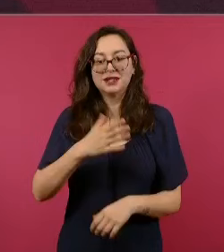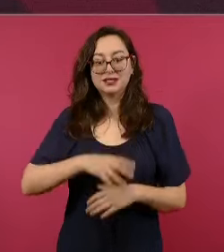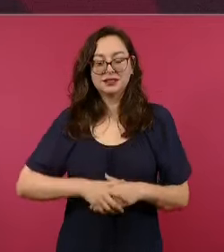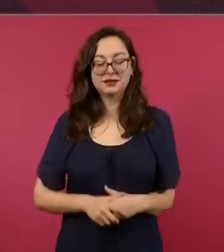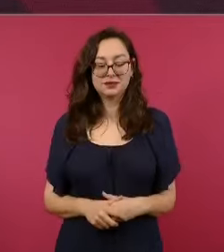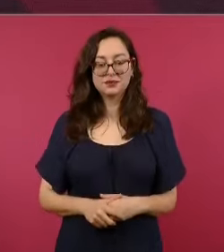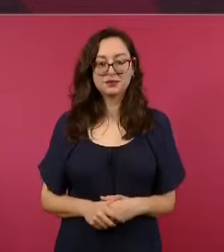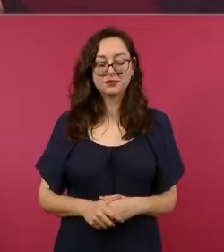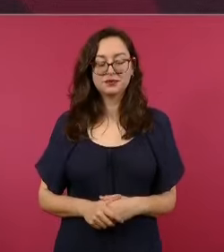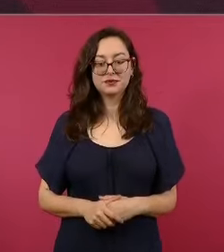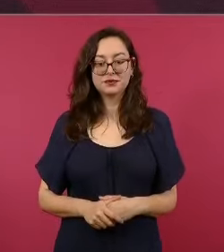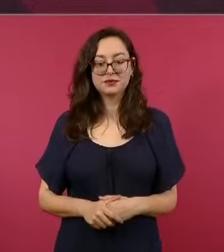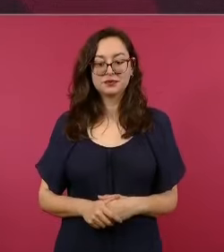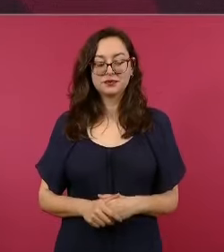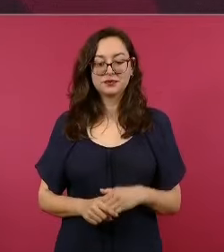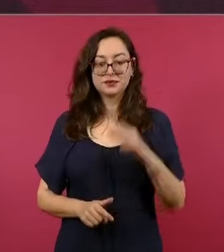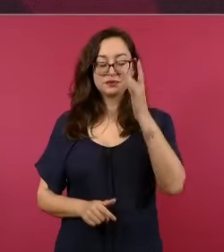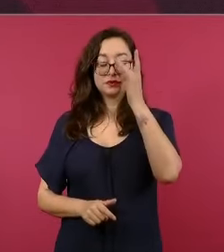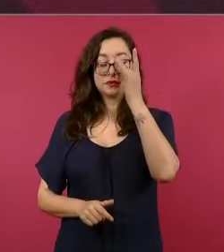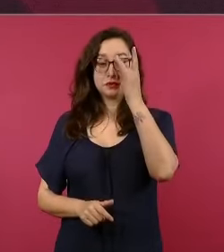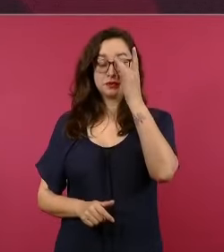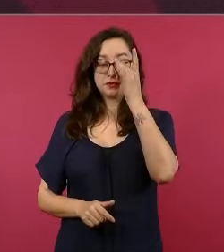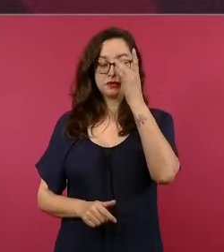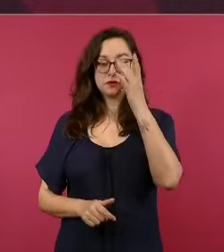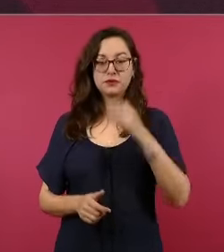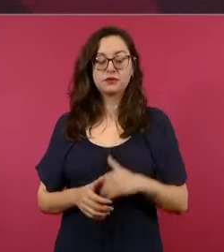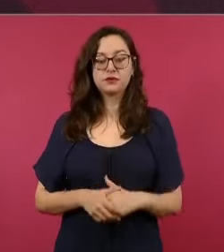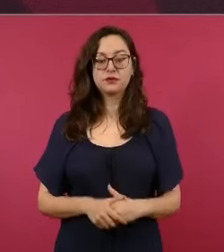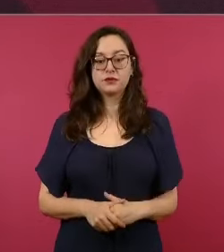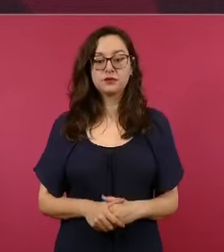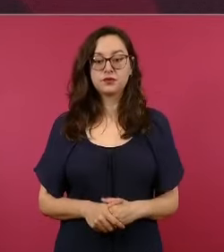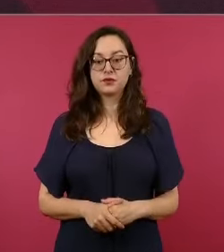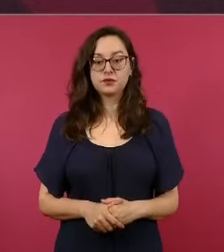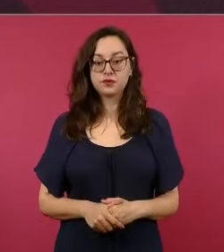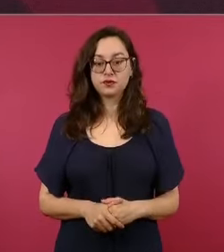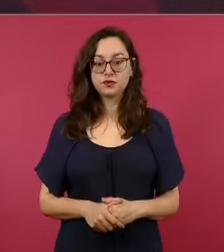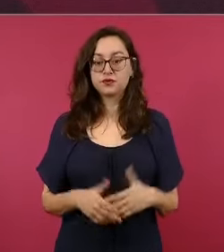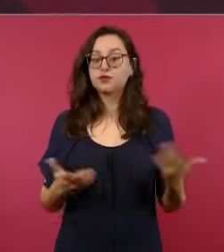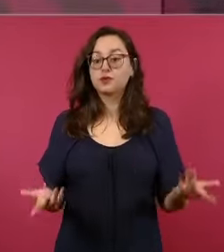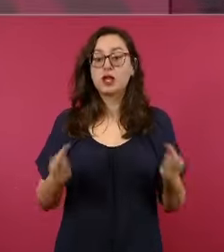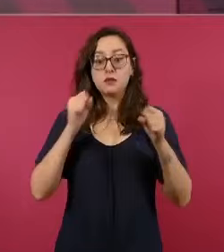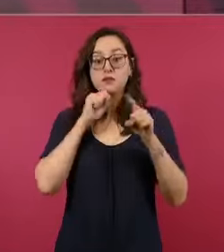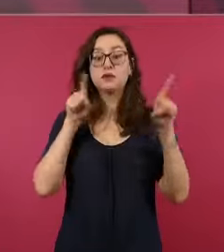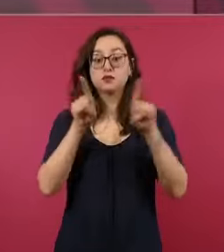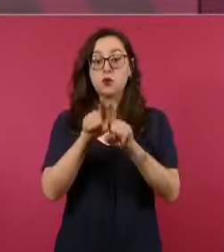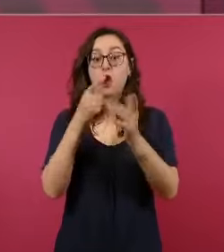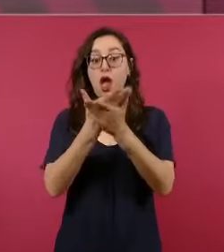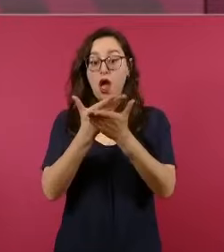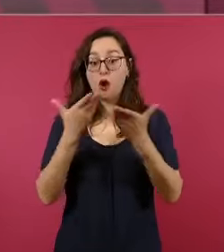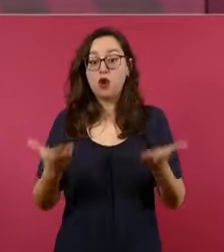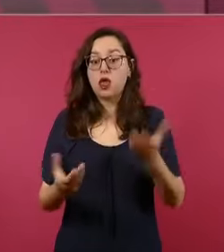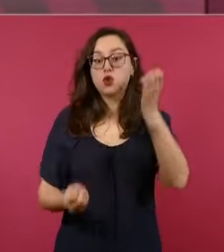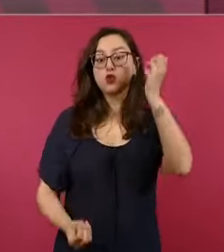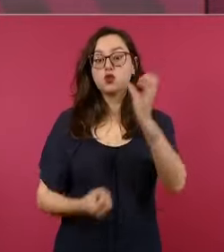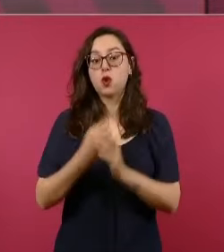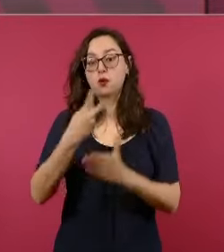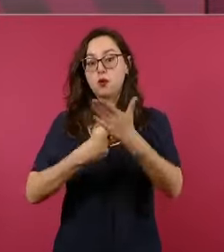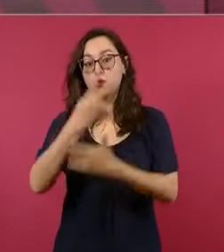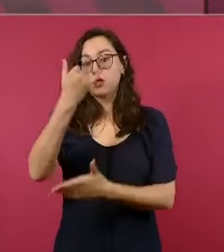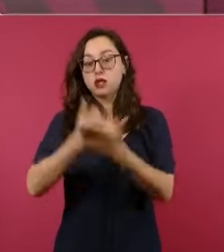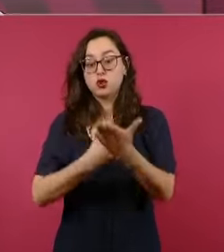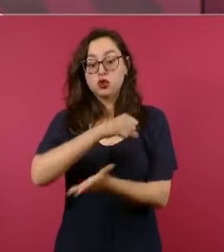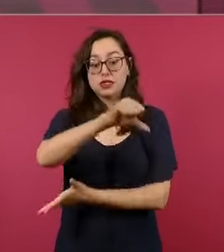hijos Pues lo mismo es la clínica es nuestra